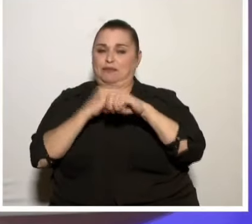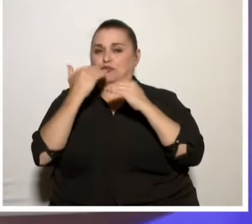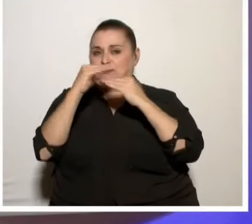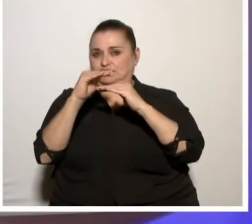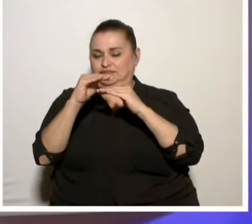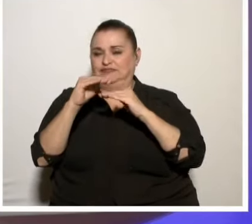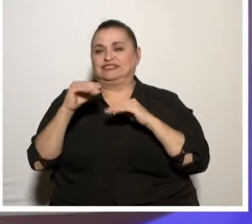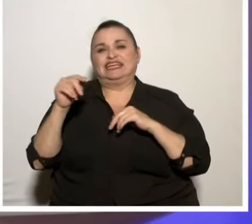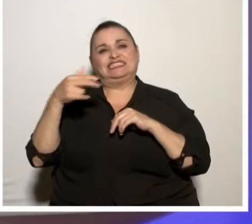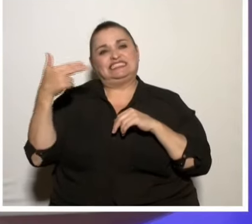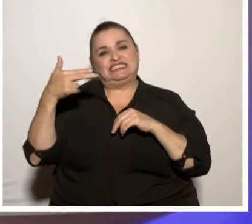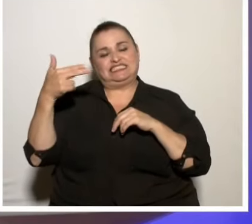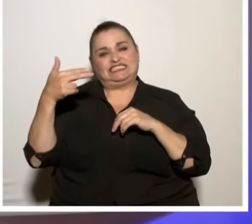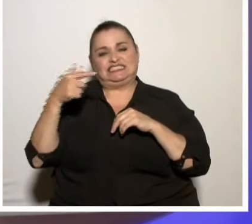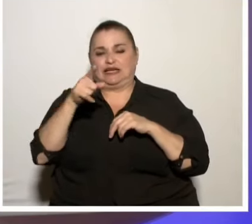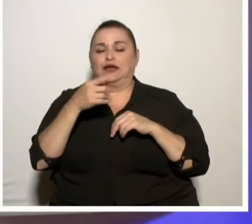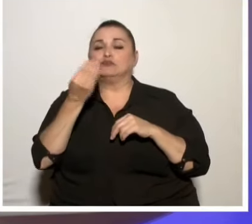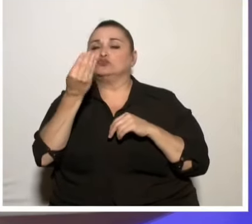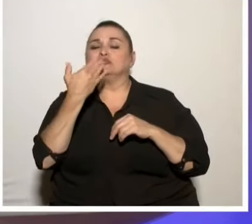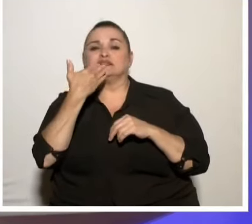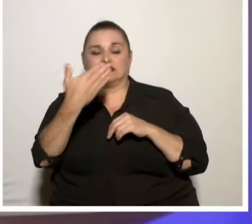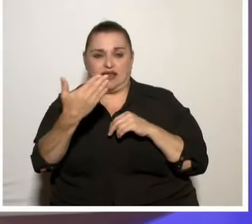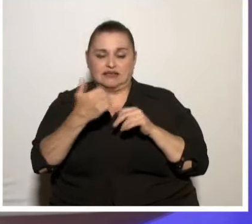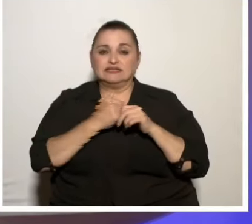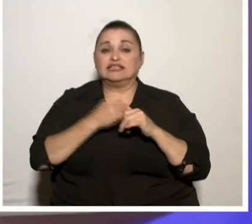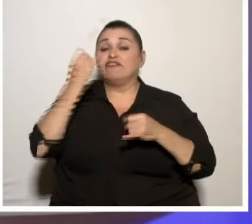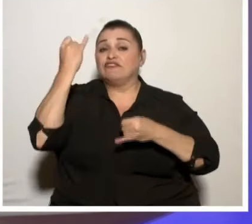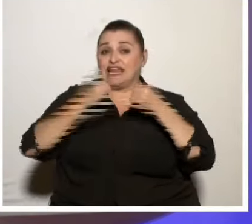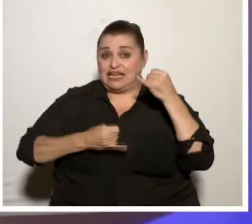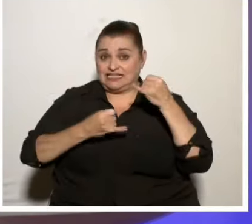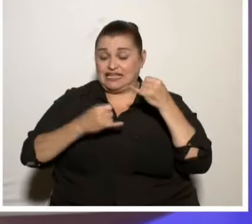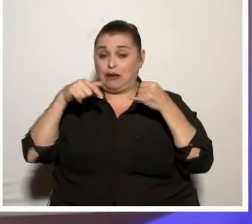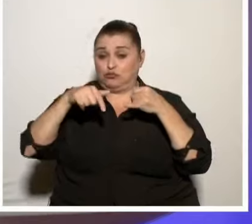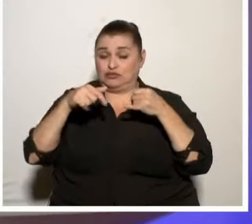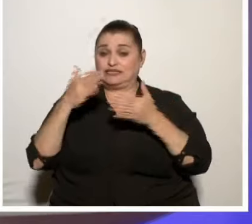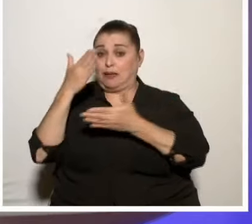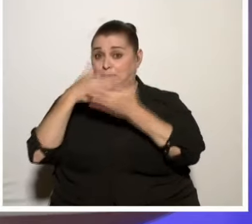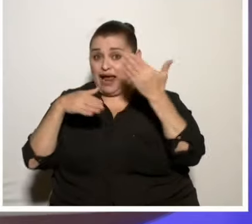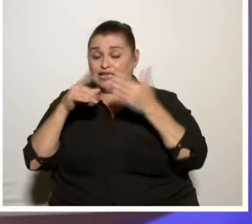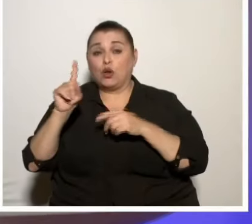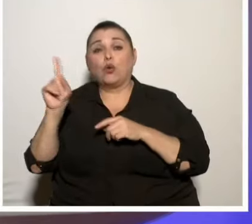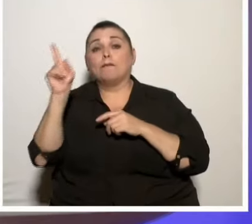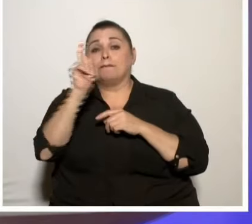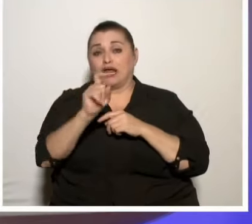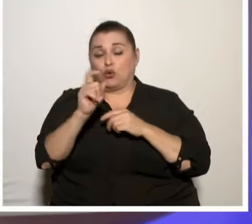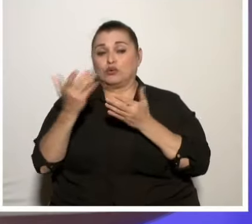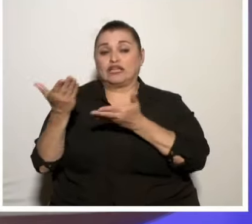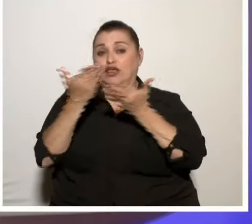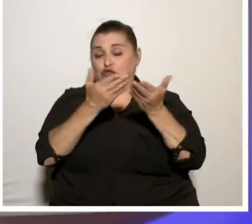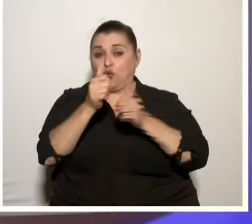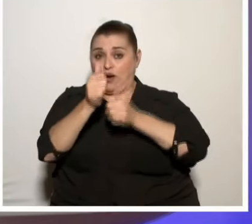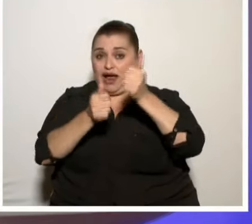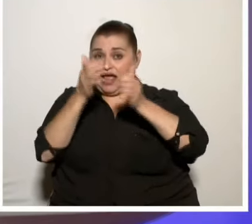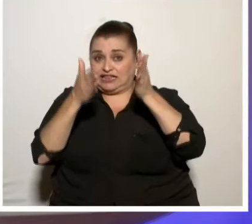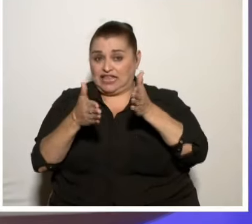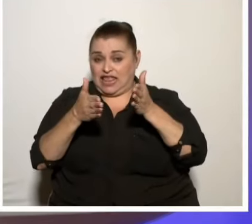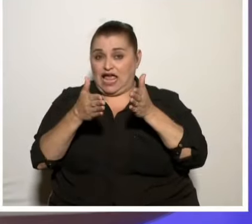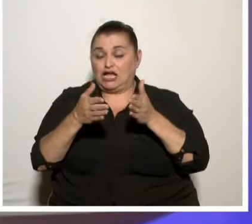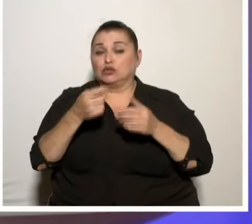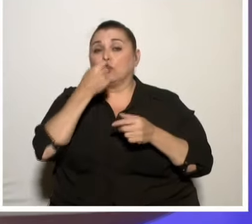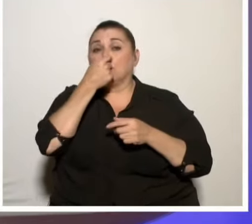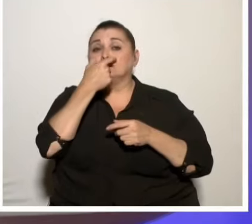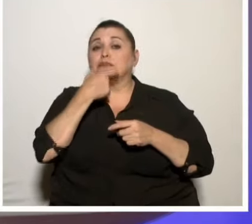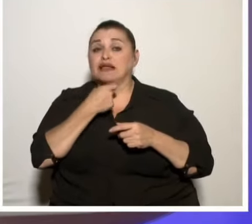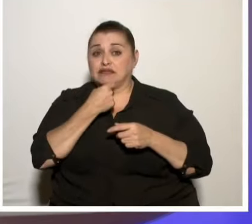Chinchilla, ha vencido ya su tiempo, muchísimas gracias. Finalizamos este segmento con la pregunta que envió el candidato José María